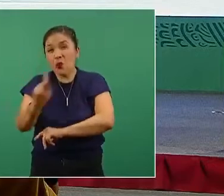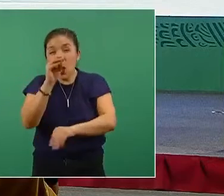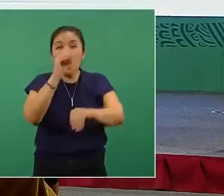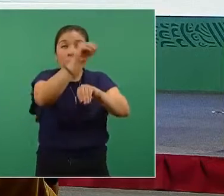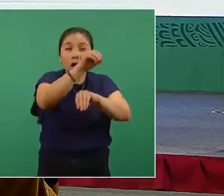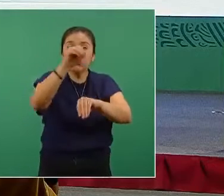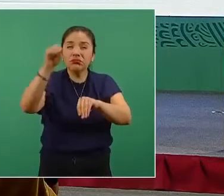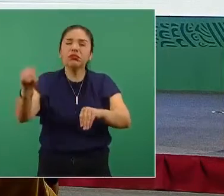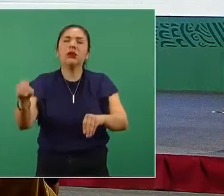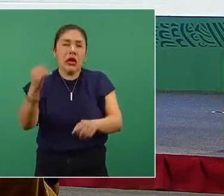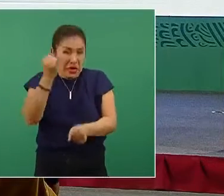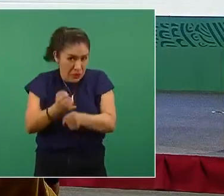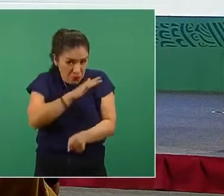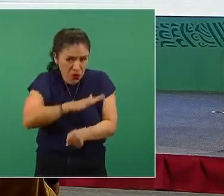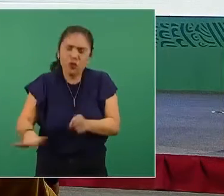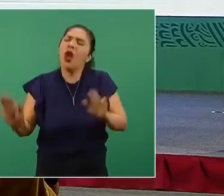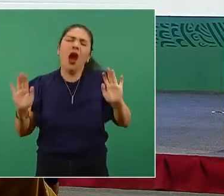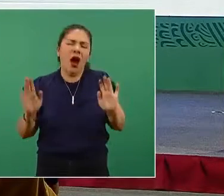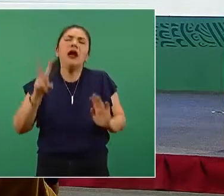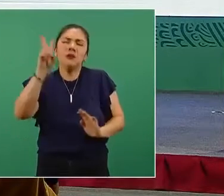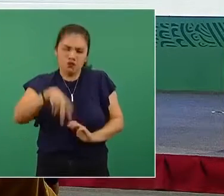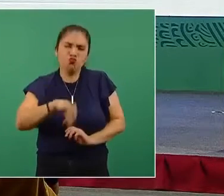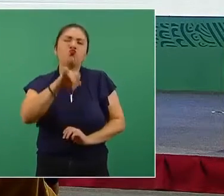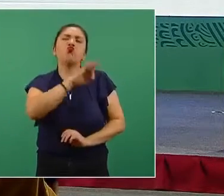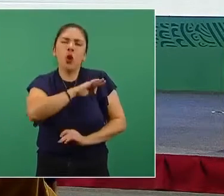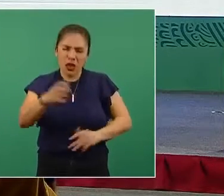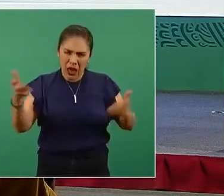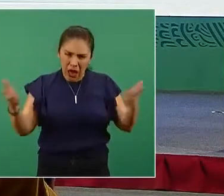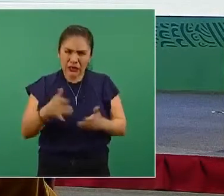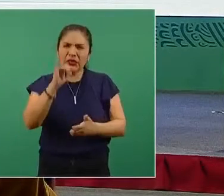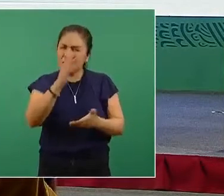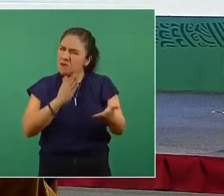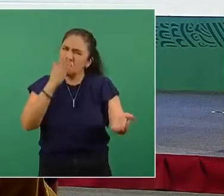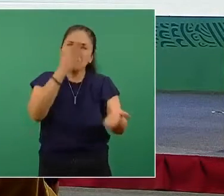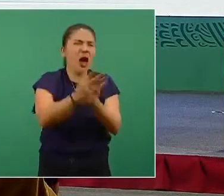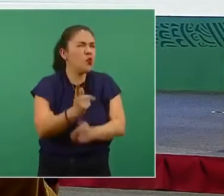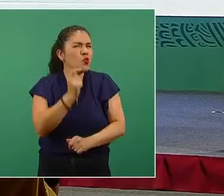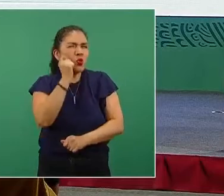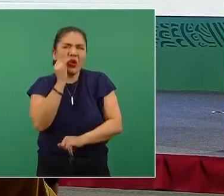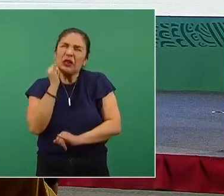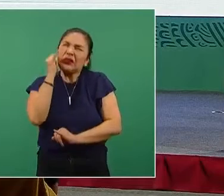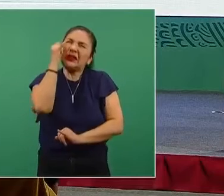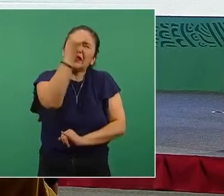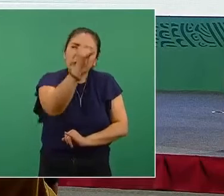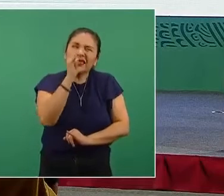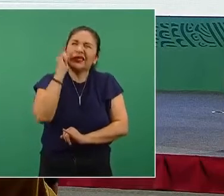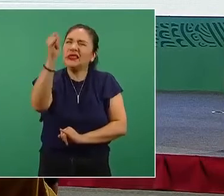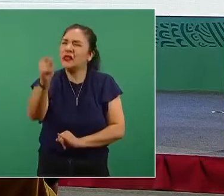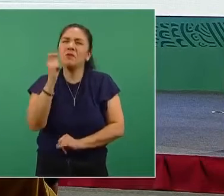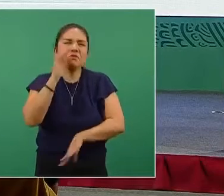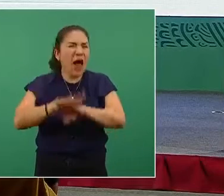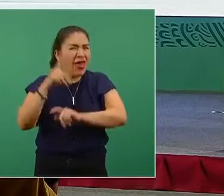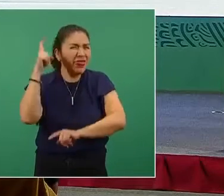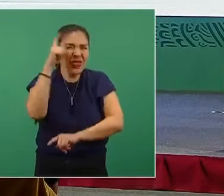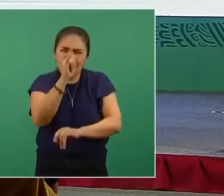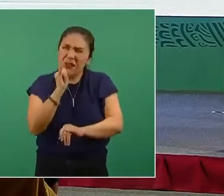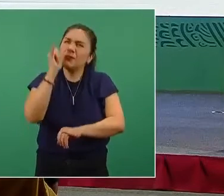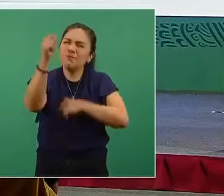es que sea imposible hacerlo, desde luego lo hacen y se llegan a cada rincón del país, por difícil que sea